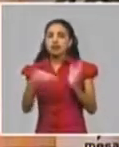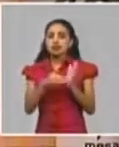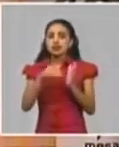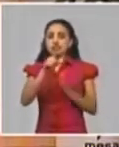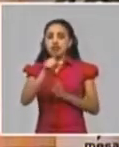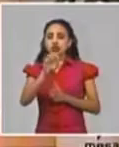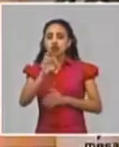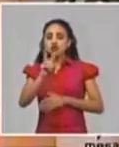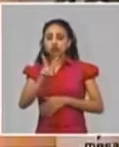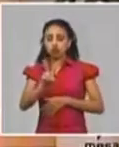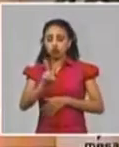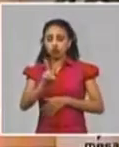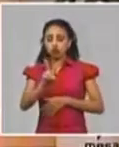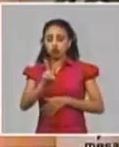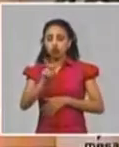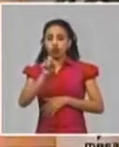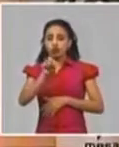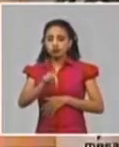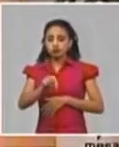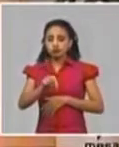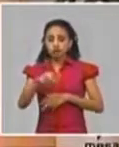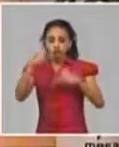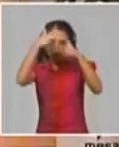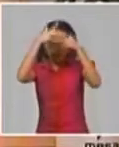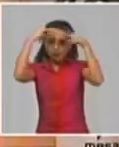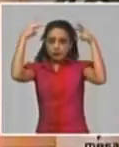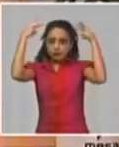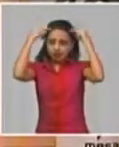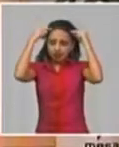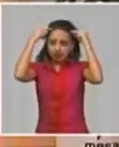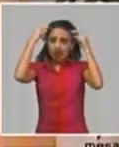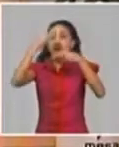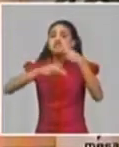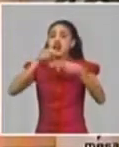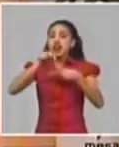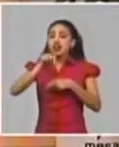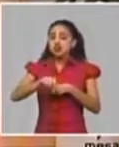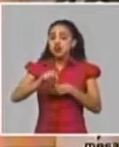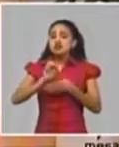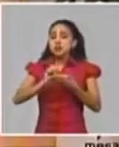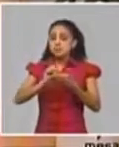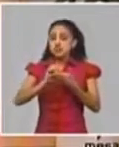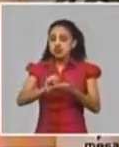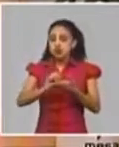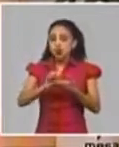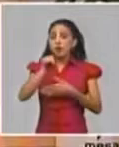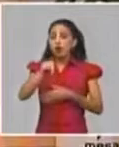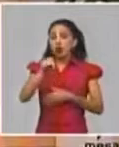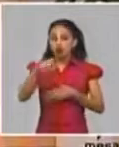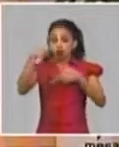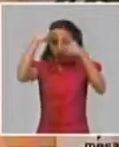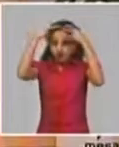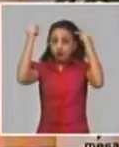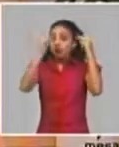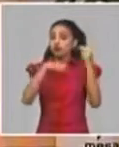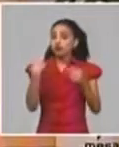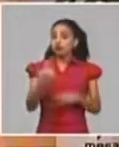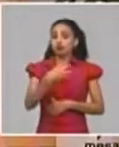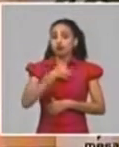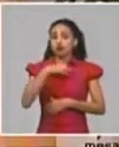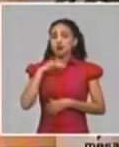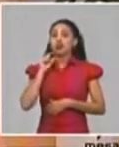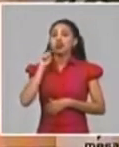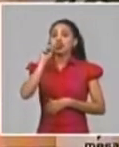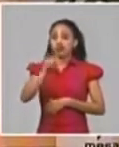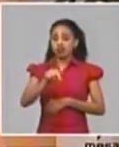14.182 procederes de enfermería se han realizado por parte de estas enfermeras y enfermeros que nosotros tenemos